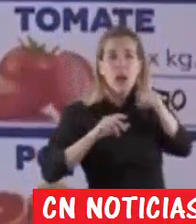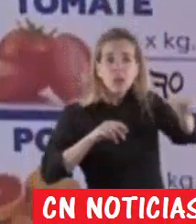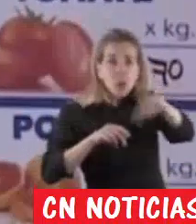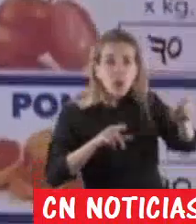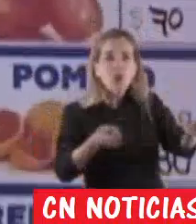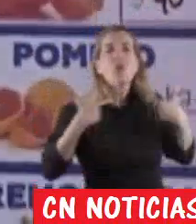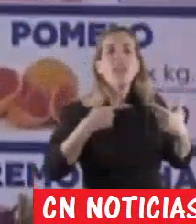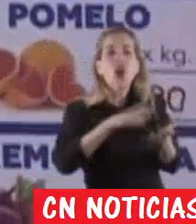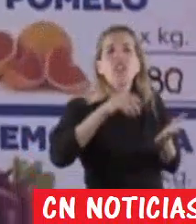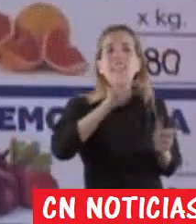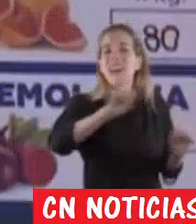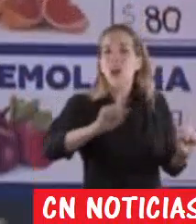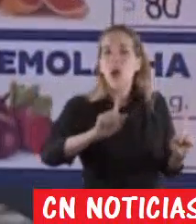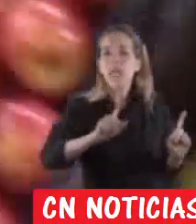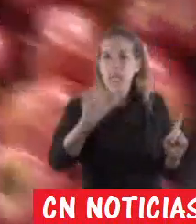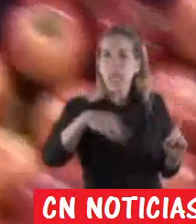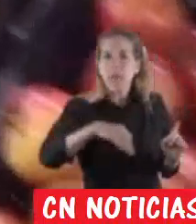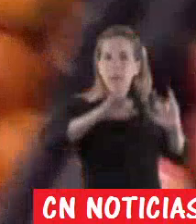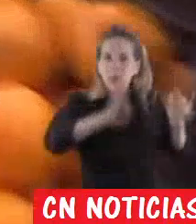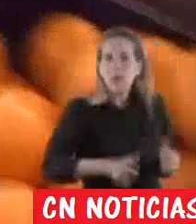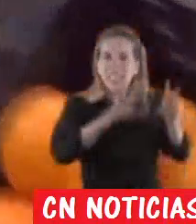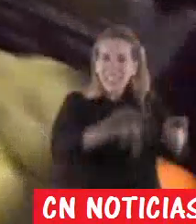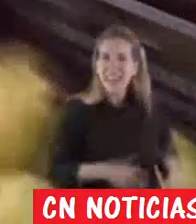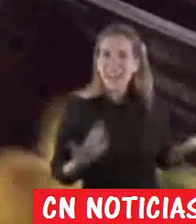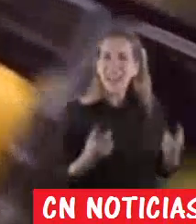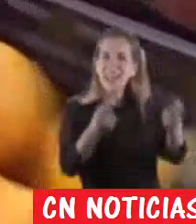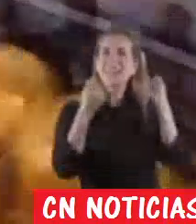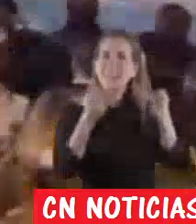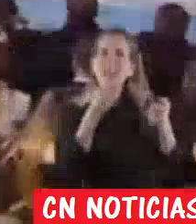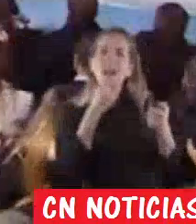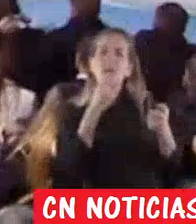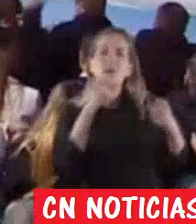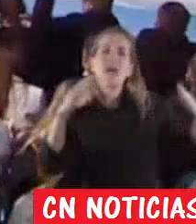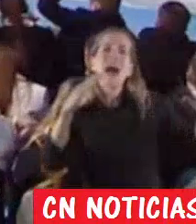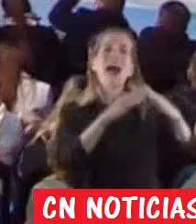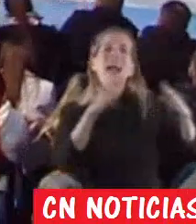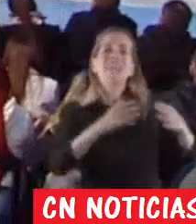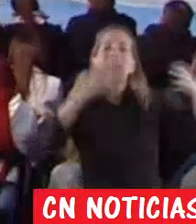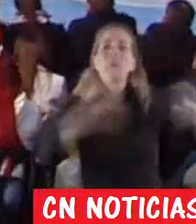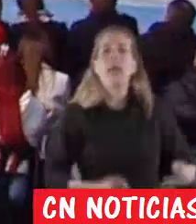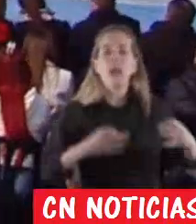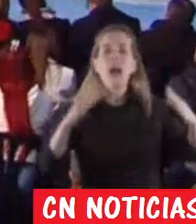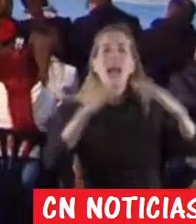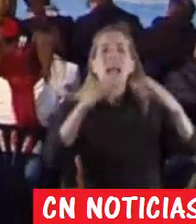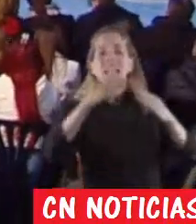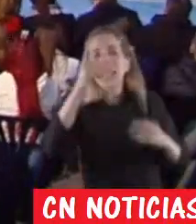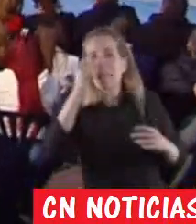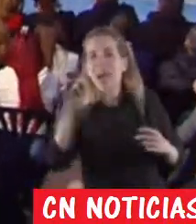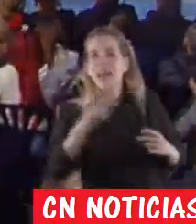tienen razón. Y debemos vivir en condiciones dignas, no en casas de madera, y tienen razón. Y claro que hay que trabajar en